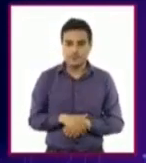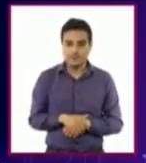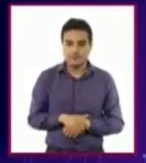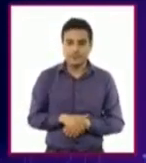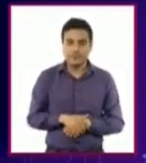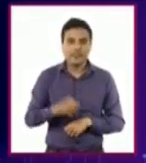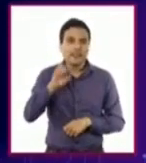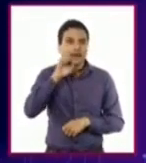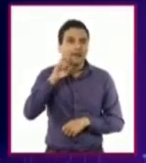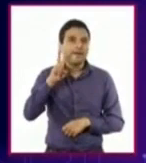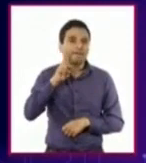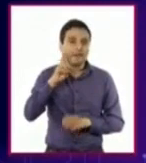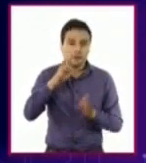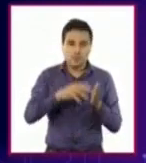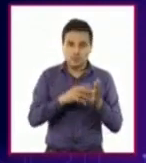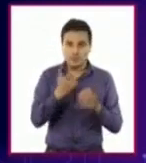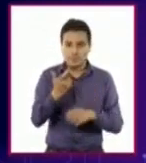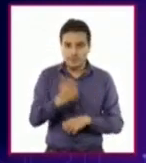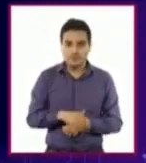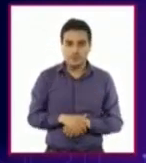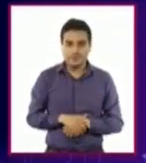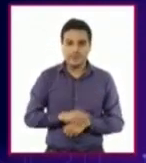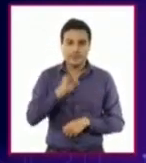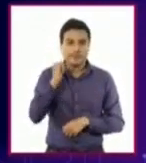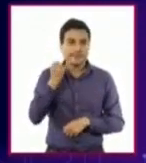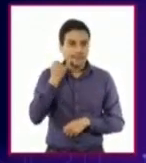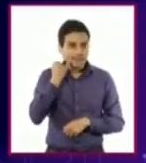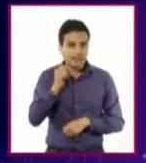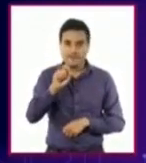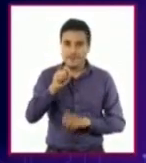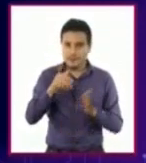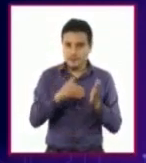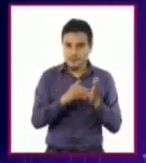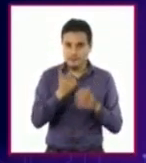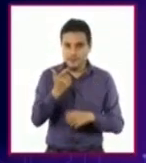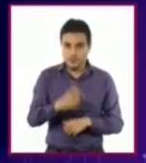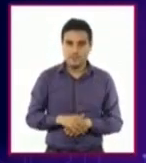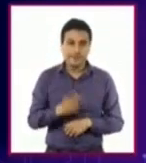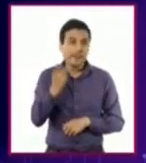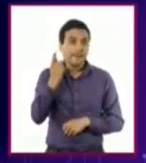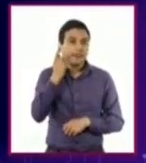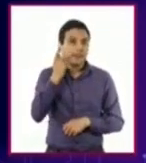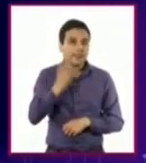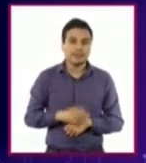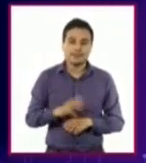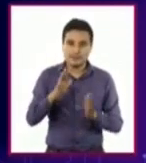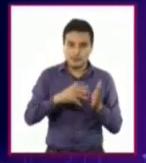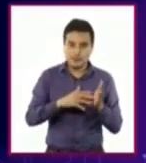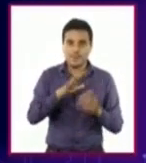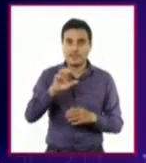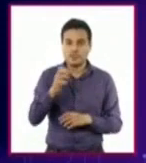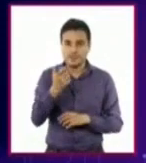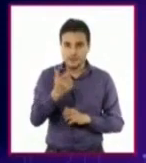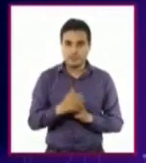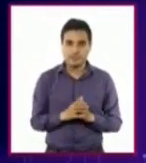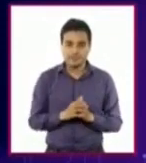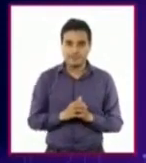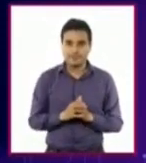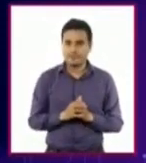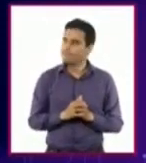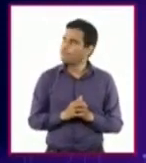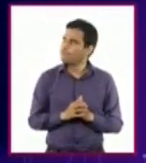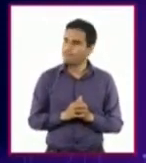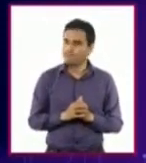evelyn 4 mil pesos jesse 20 mil pesos y pp 5 mil 500 pesos cuál es la medida